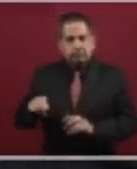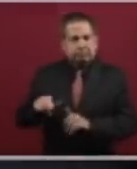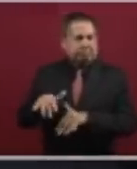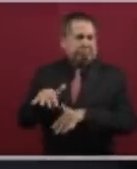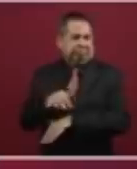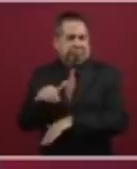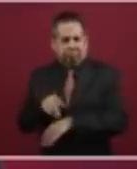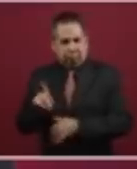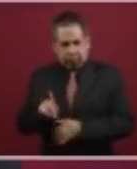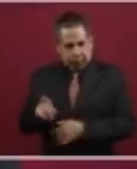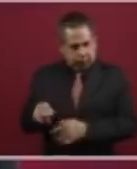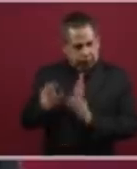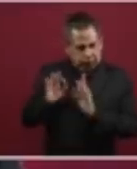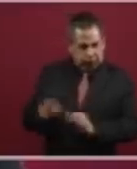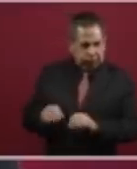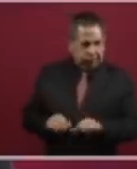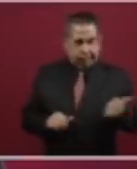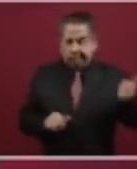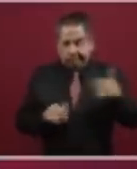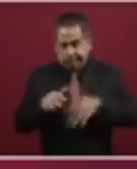corriente, como otros,